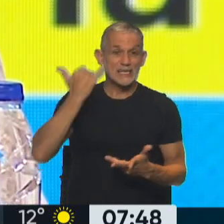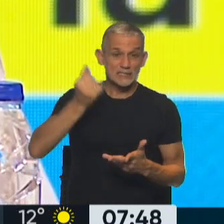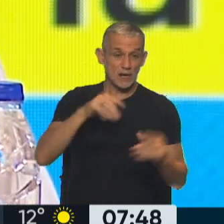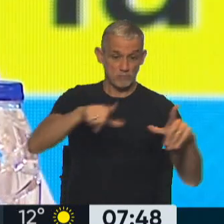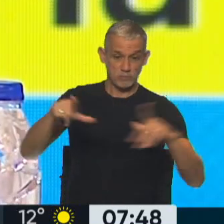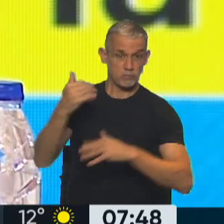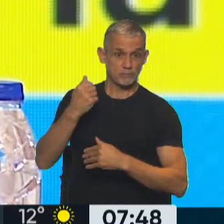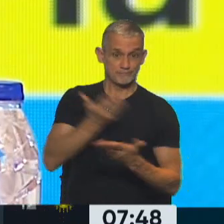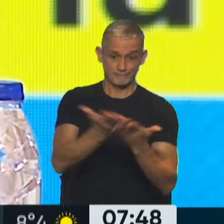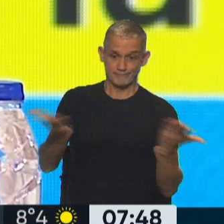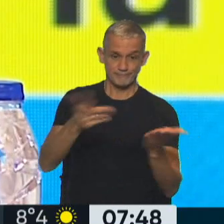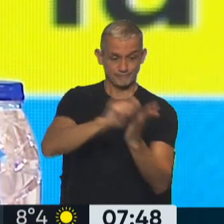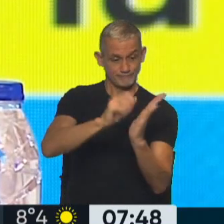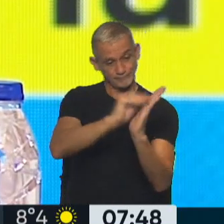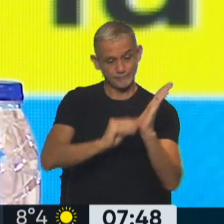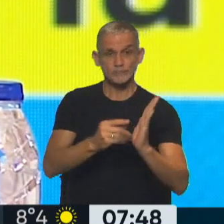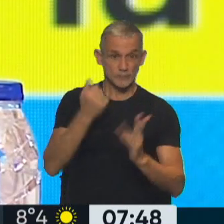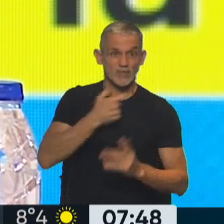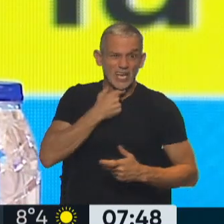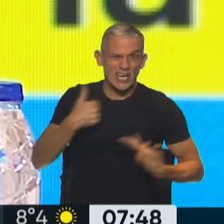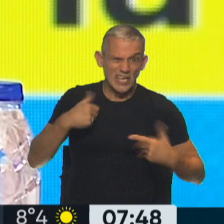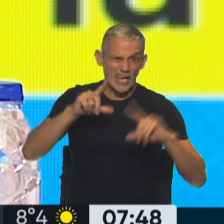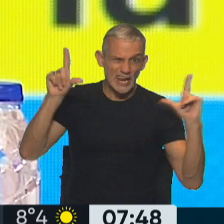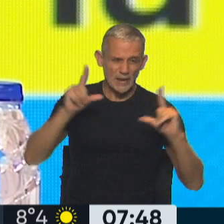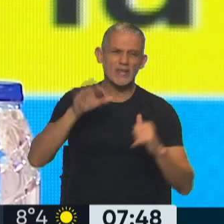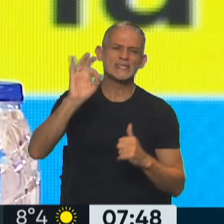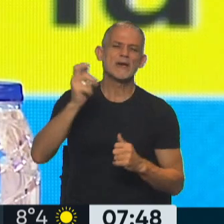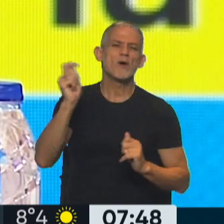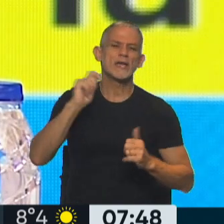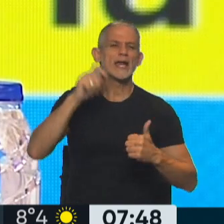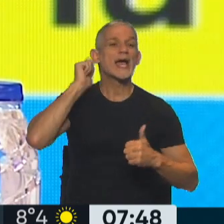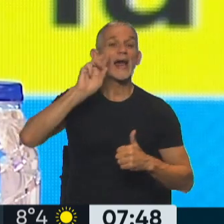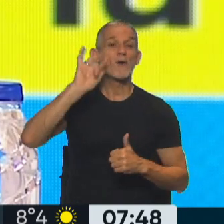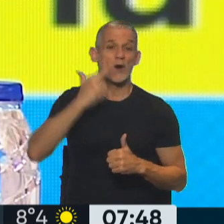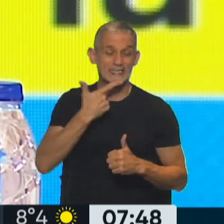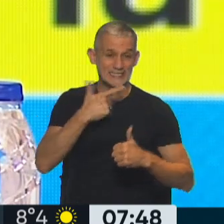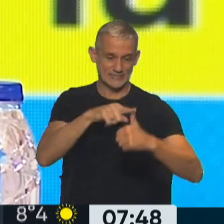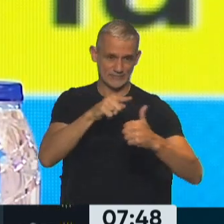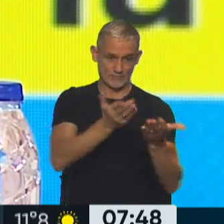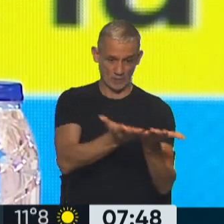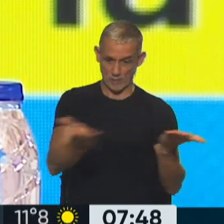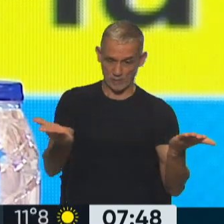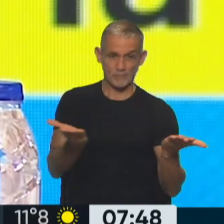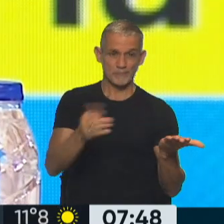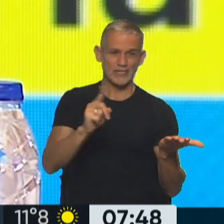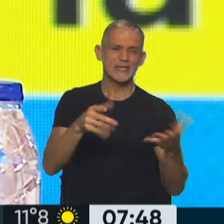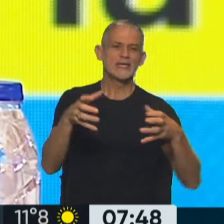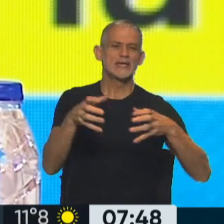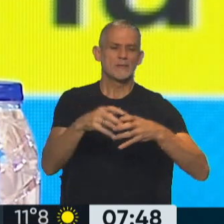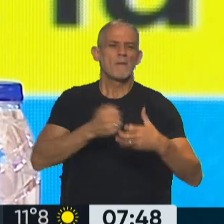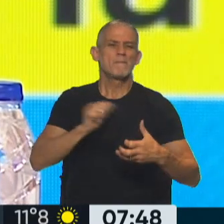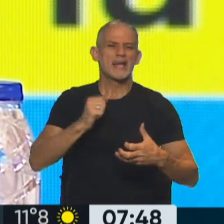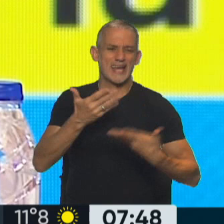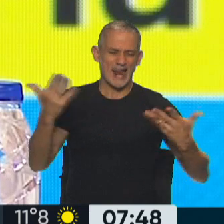candidatos que están anotados en la carrera electoral por un lado sabemos que se anota Juan gravois también del frente patria grande